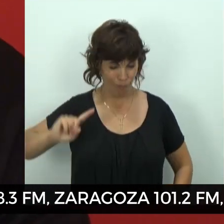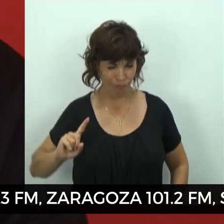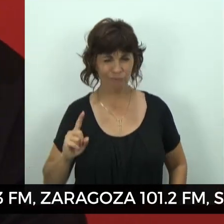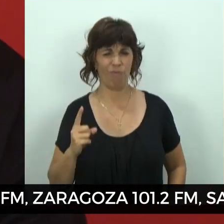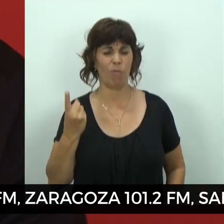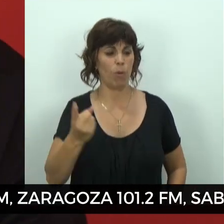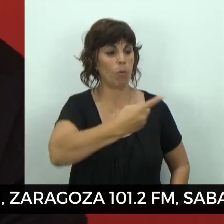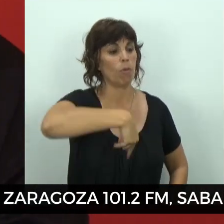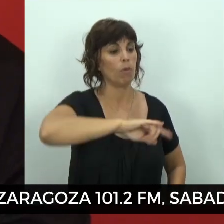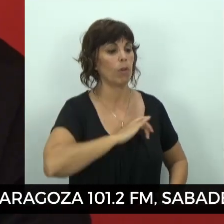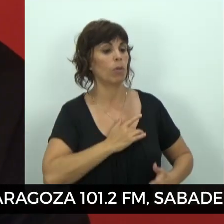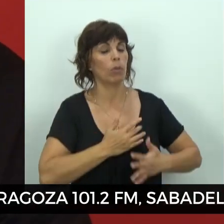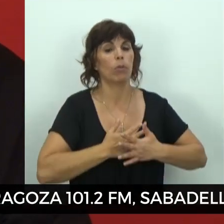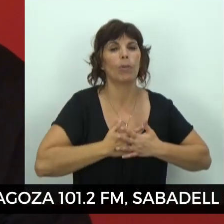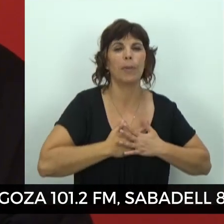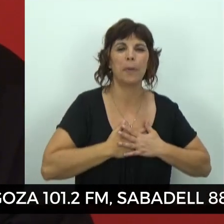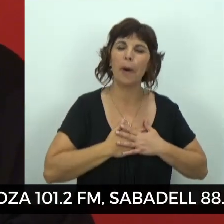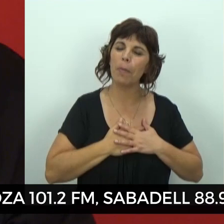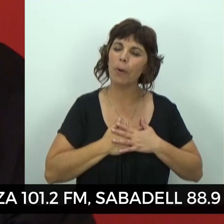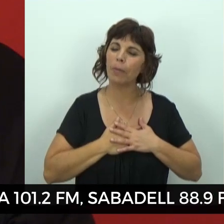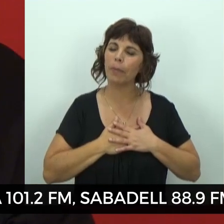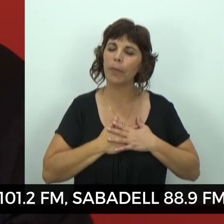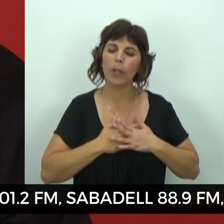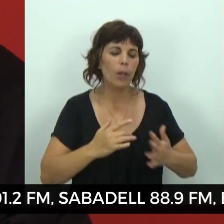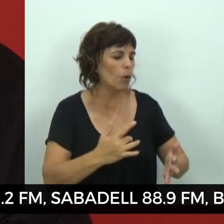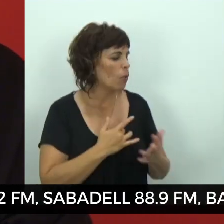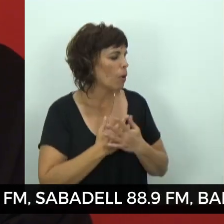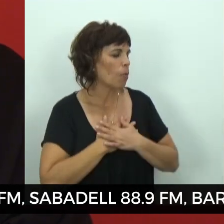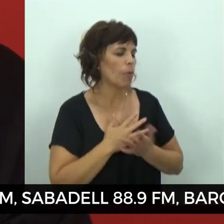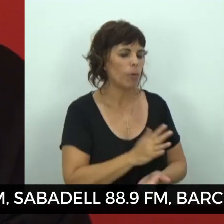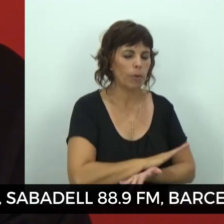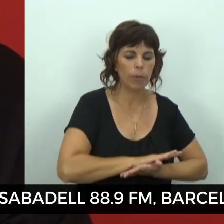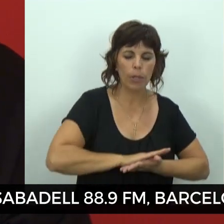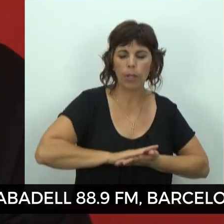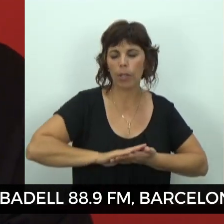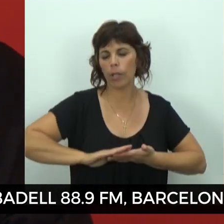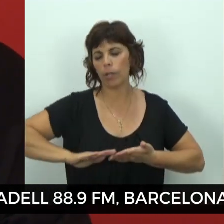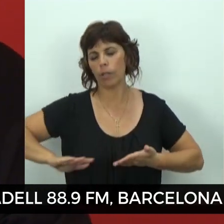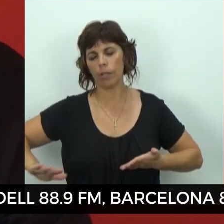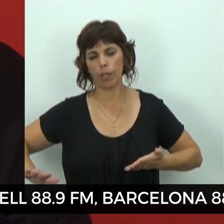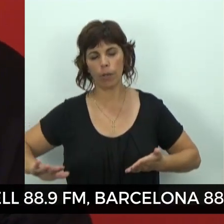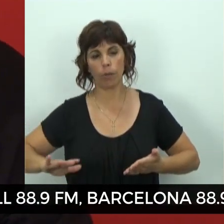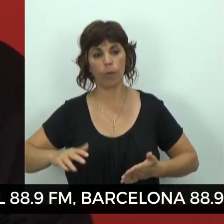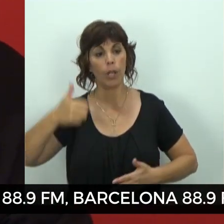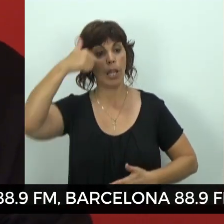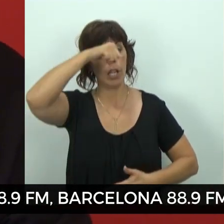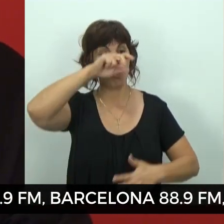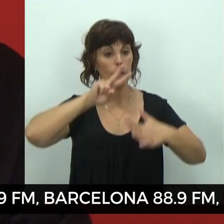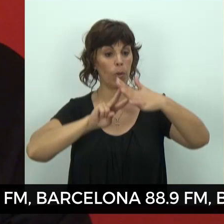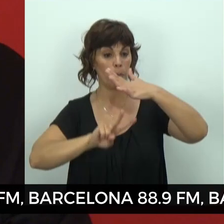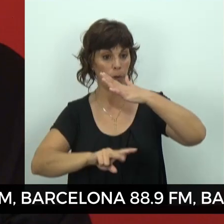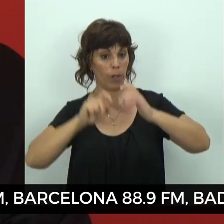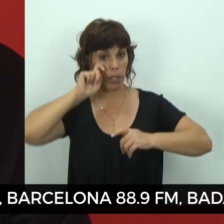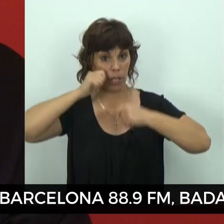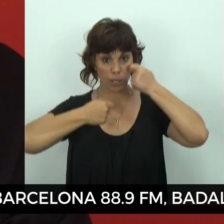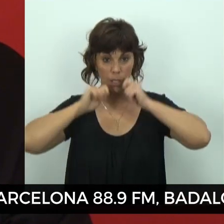Él nos amó. Con ese amor eterno, como dice el profeta Jeremías 31,